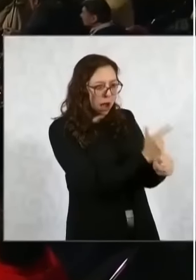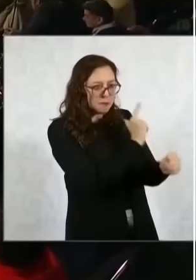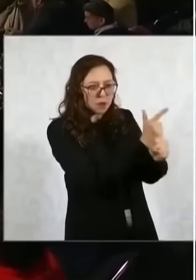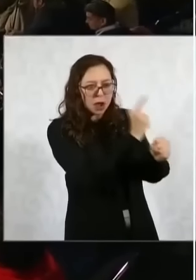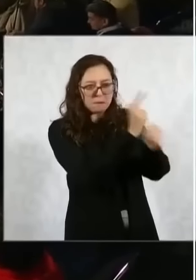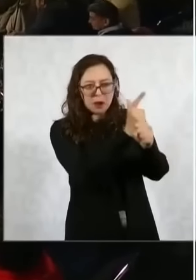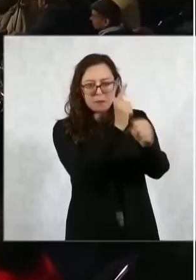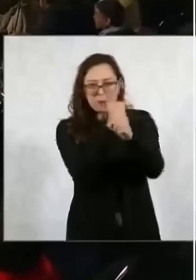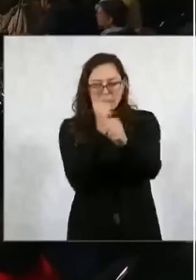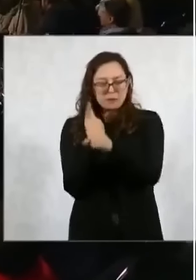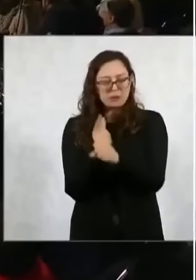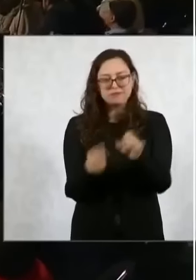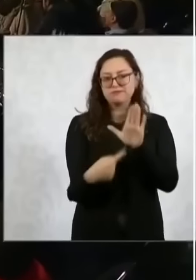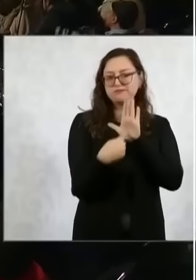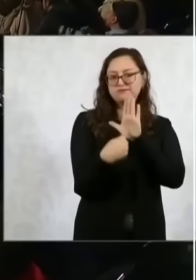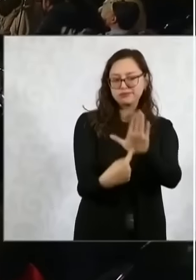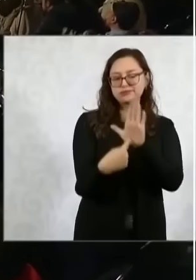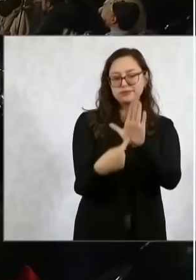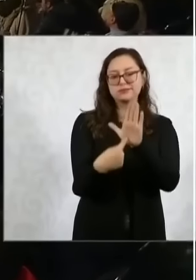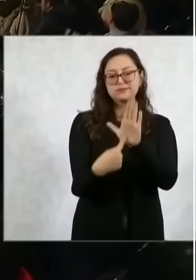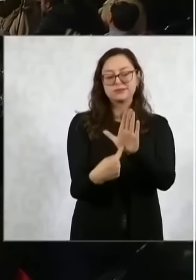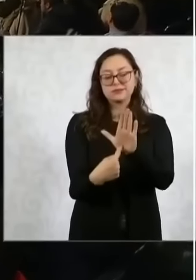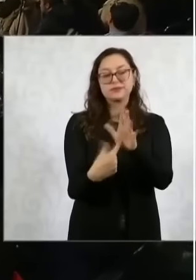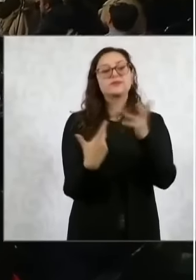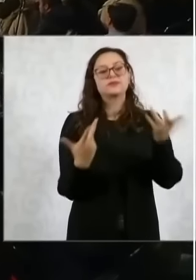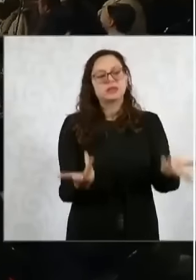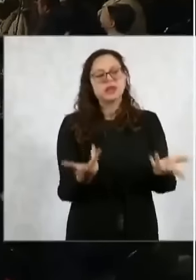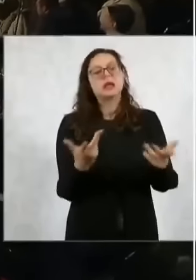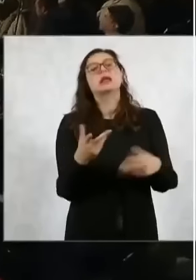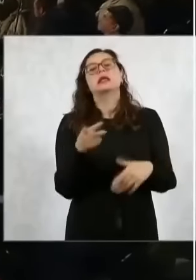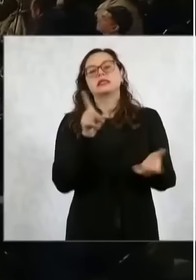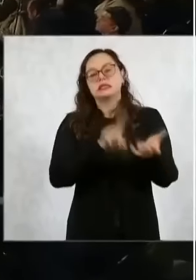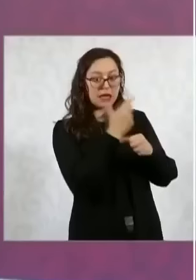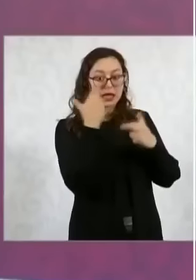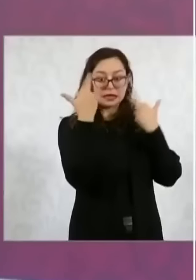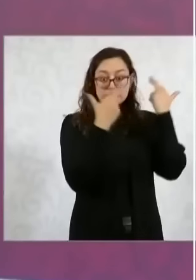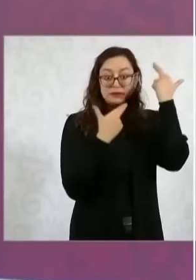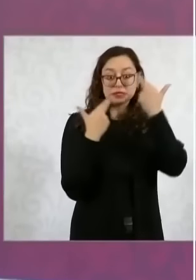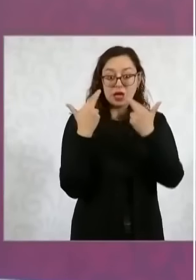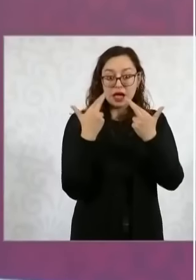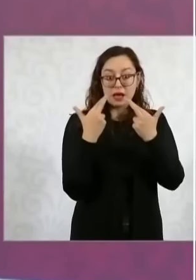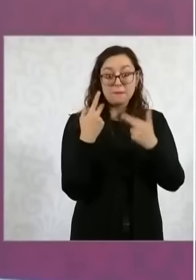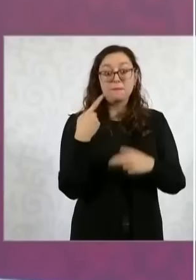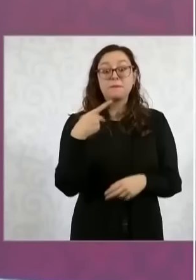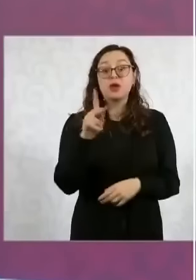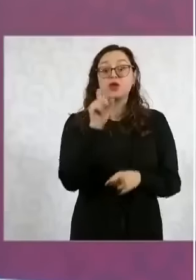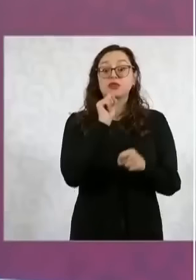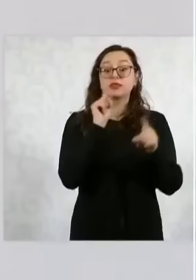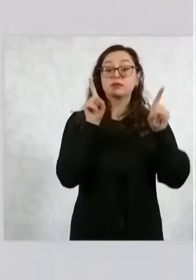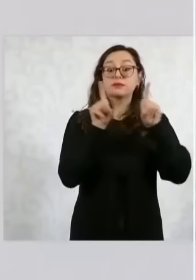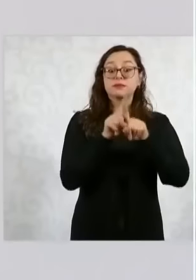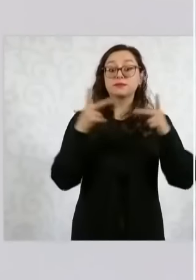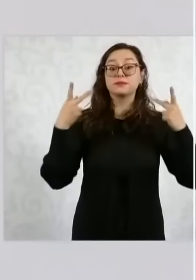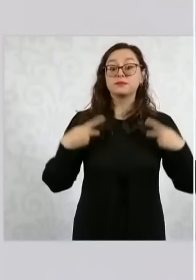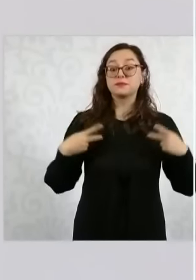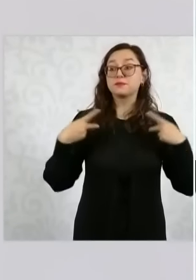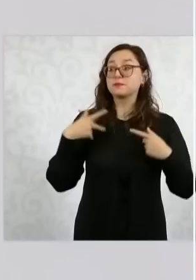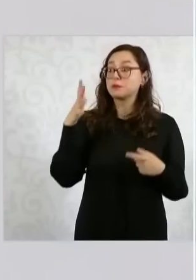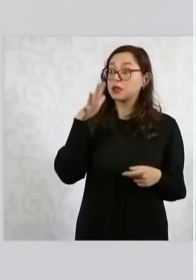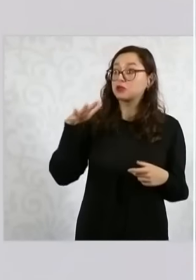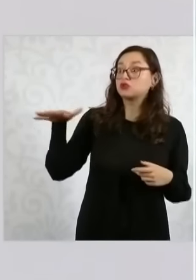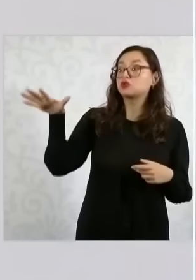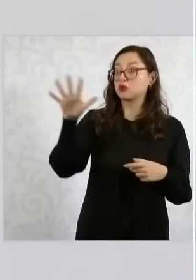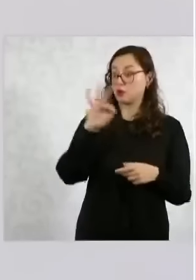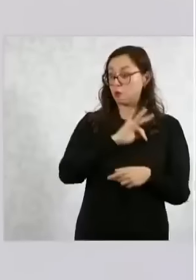día, este 2 de octubre, en el que se cumplen 56 años de la masacre de estudiantes en la Plaza de